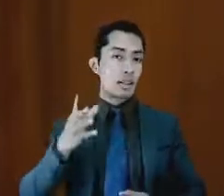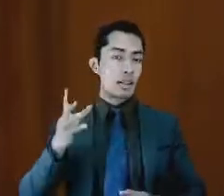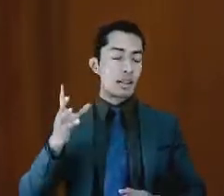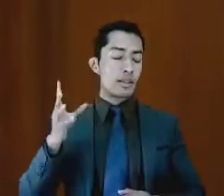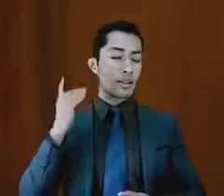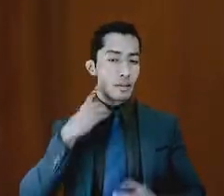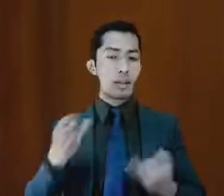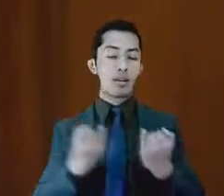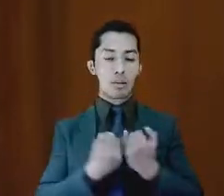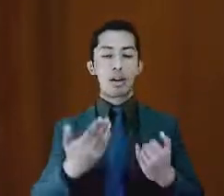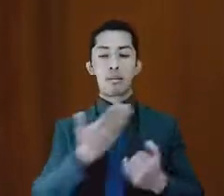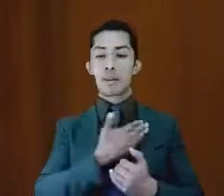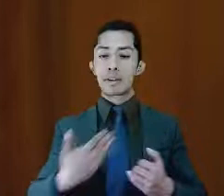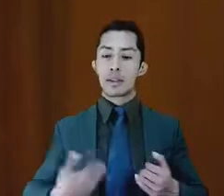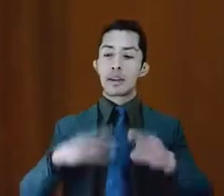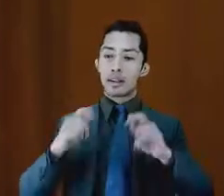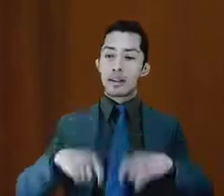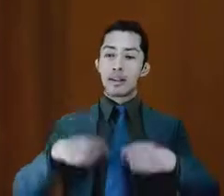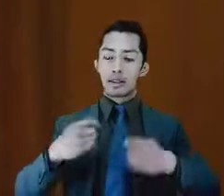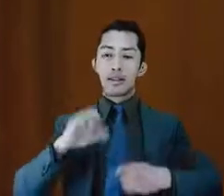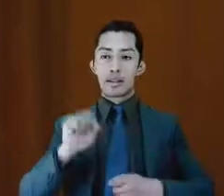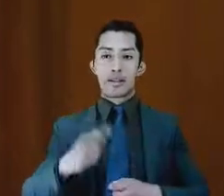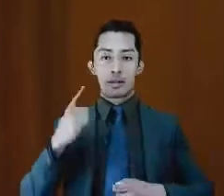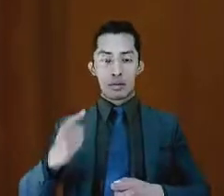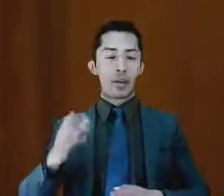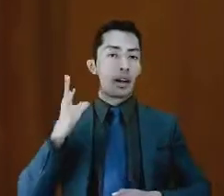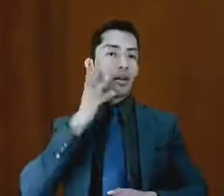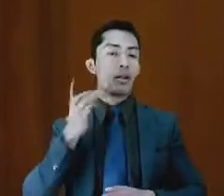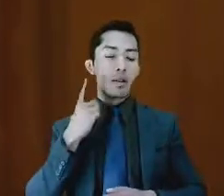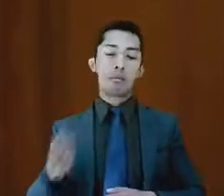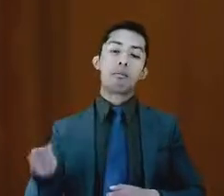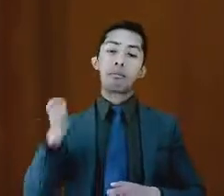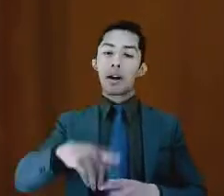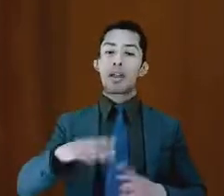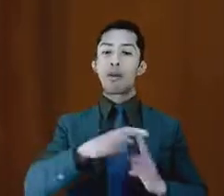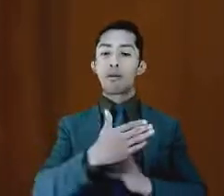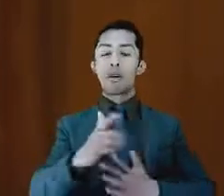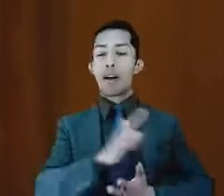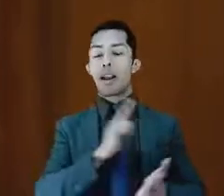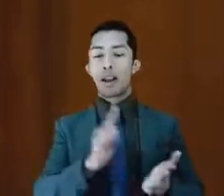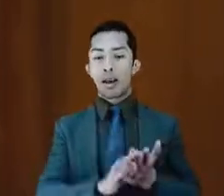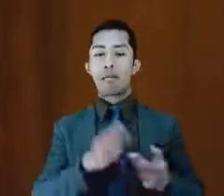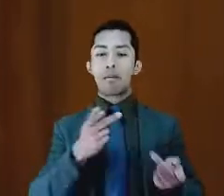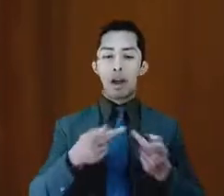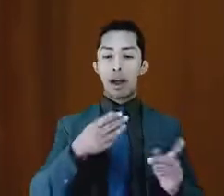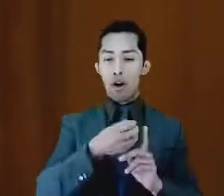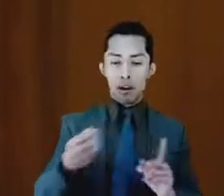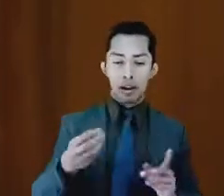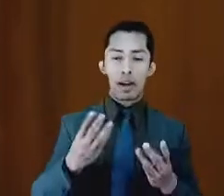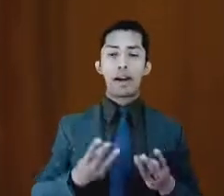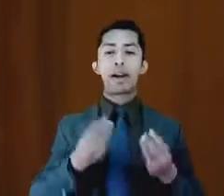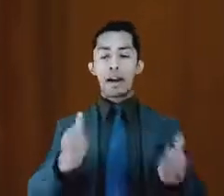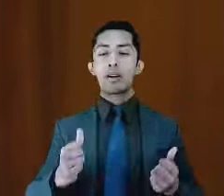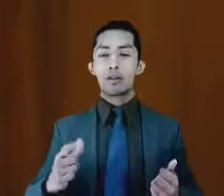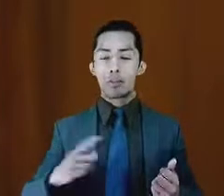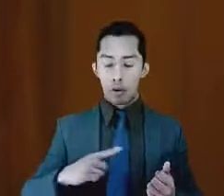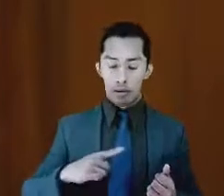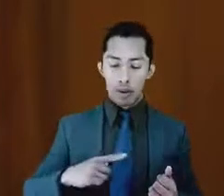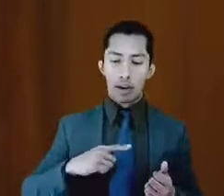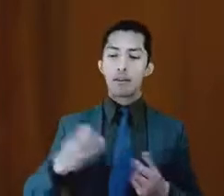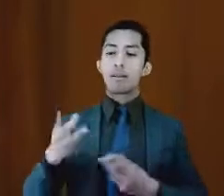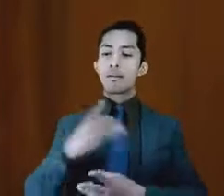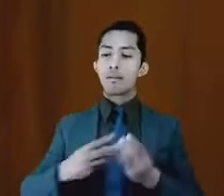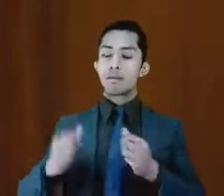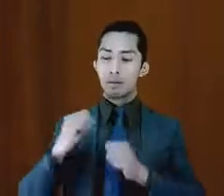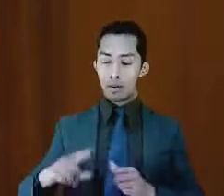la presidencia de la 60ª legislatura encomendó a las comisiones legislativas de planeación y gasto público, de finanzas